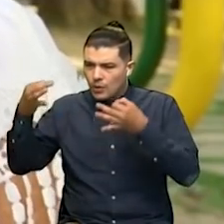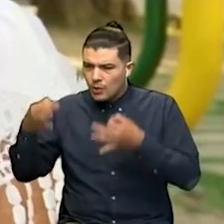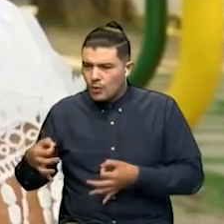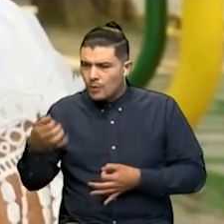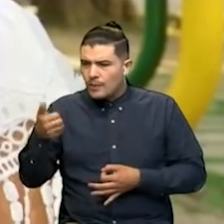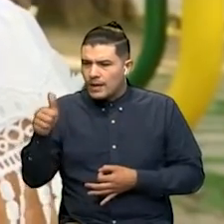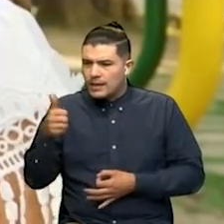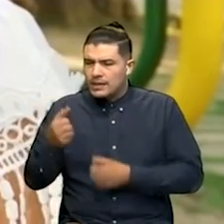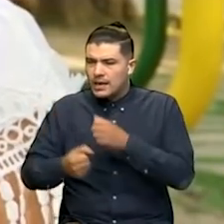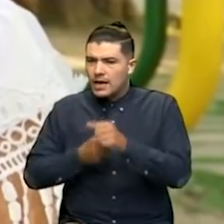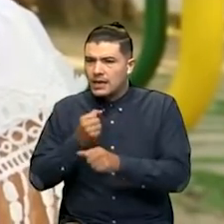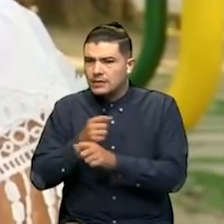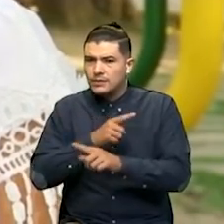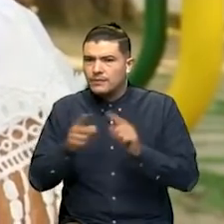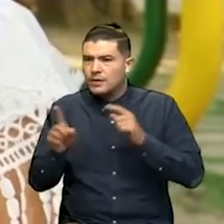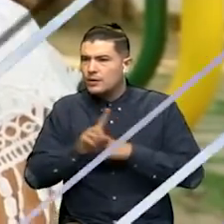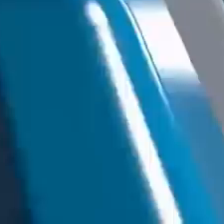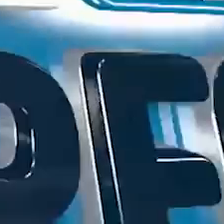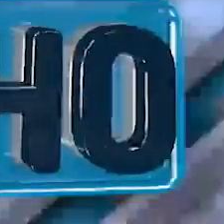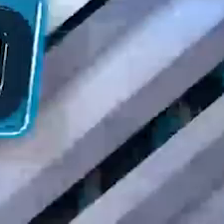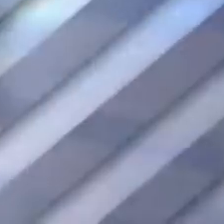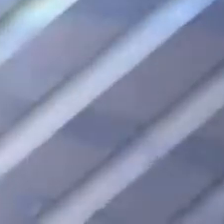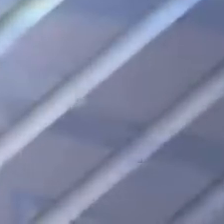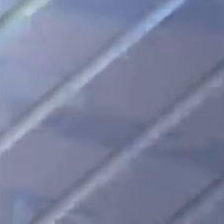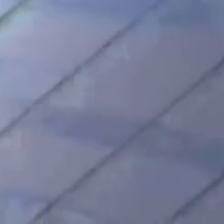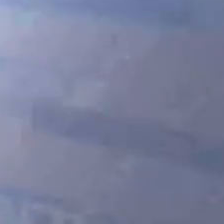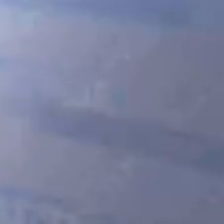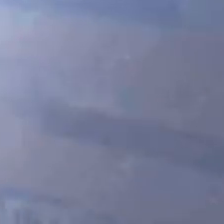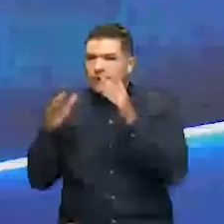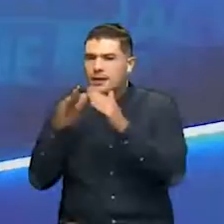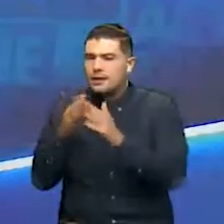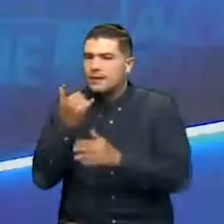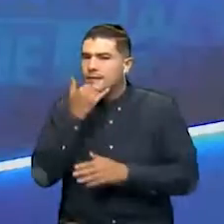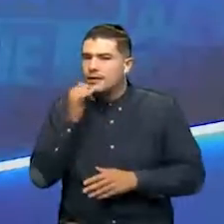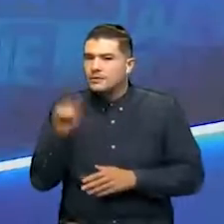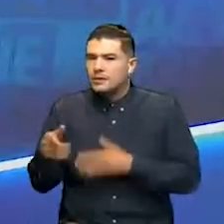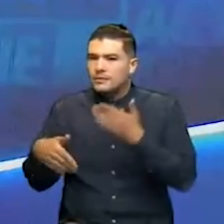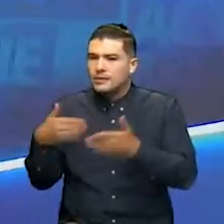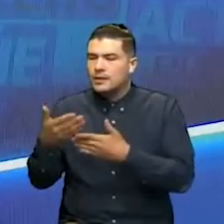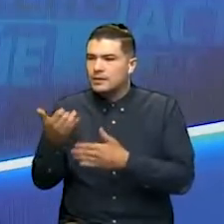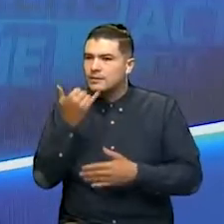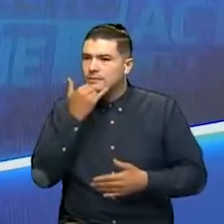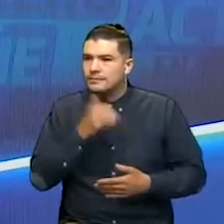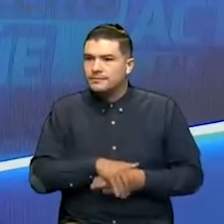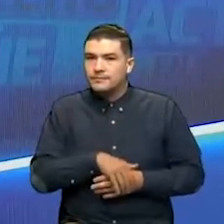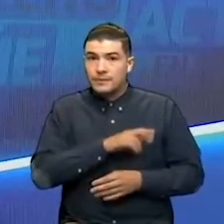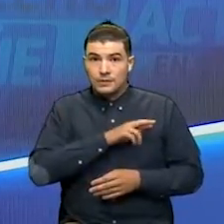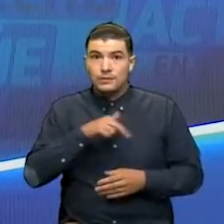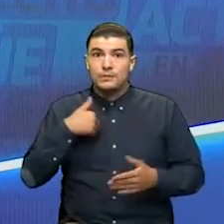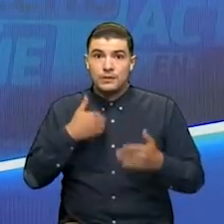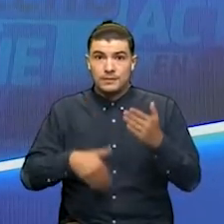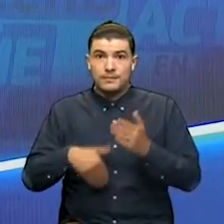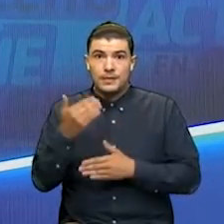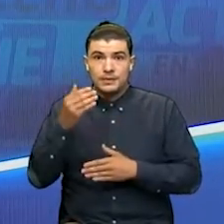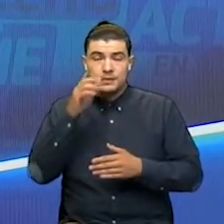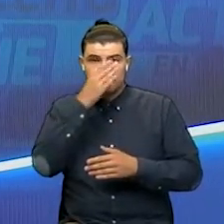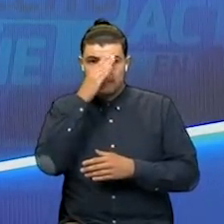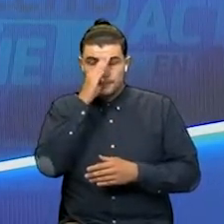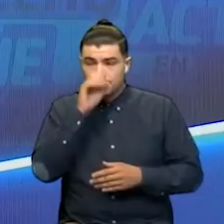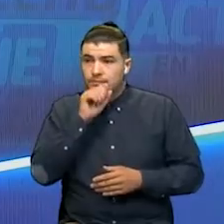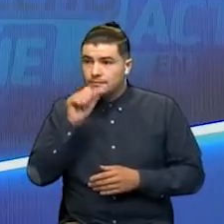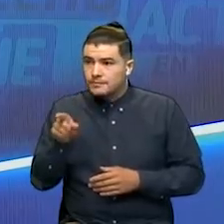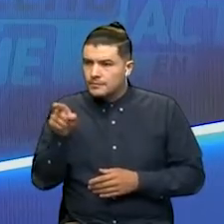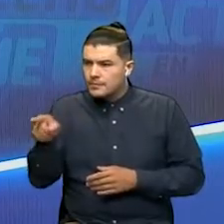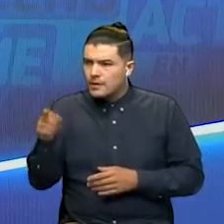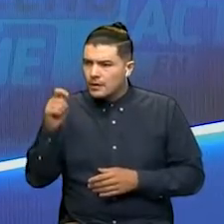y no se ha realizado la venta de la casa? Bueno, pues arranquemos con esa inquietud que nos hace precisamente la televidente,